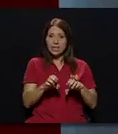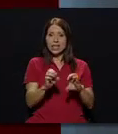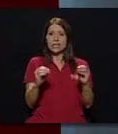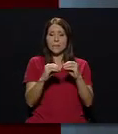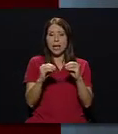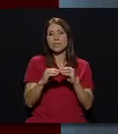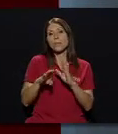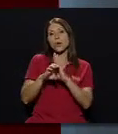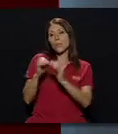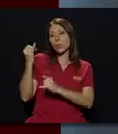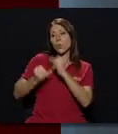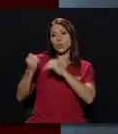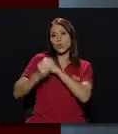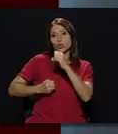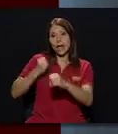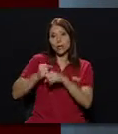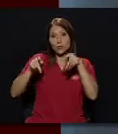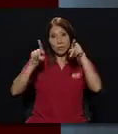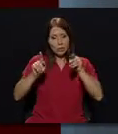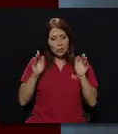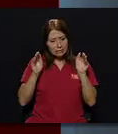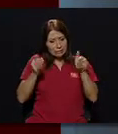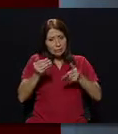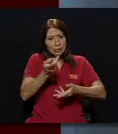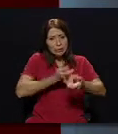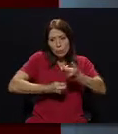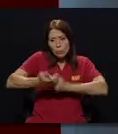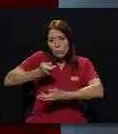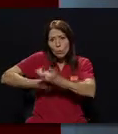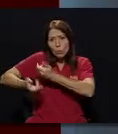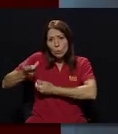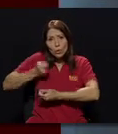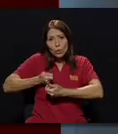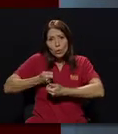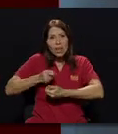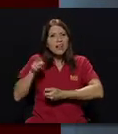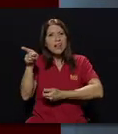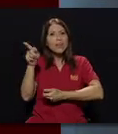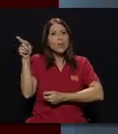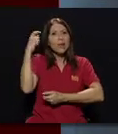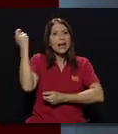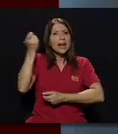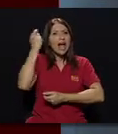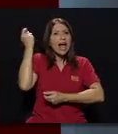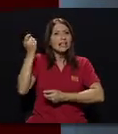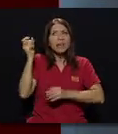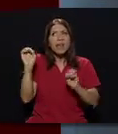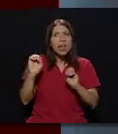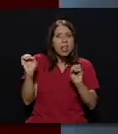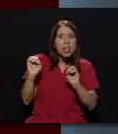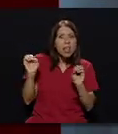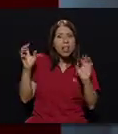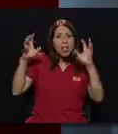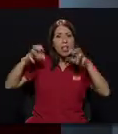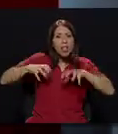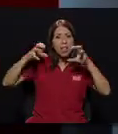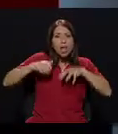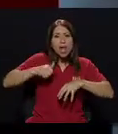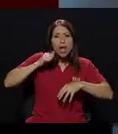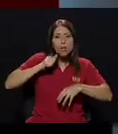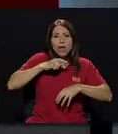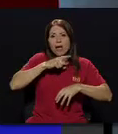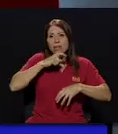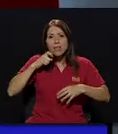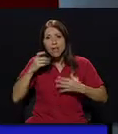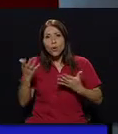últimos años, por ejemplo, es que apicultores de zonas de Guanacaste, que son zonas muy secas, entonces cuando ya en febrero ya no, la flor no